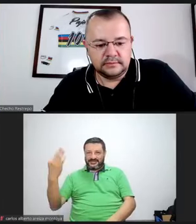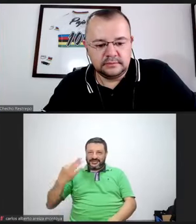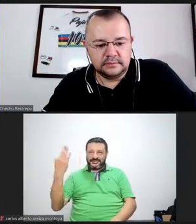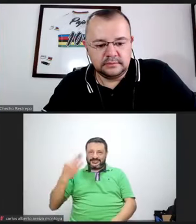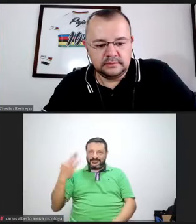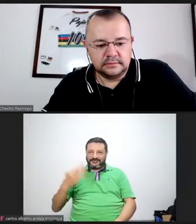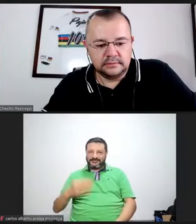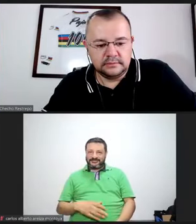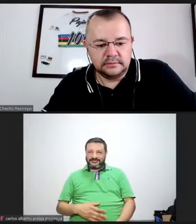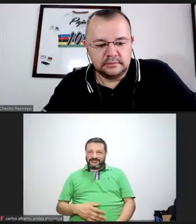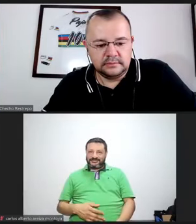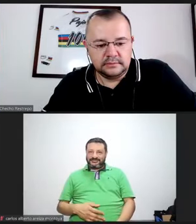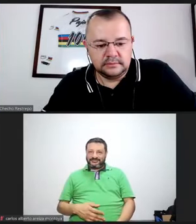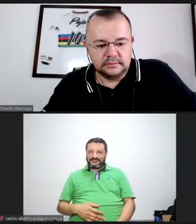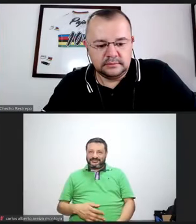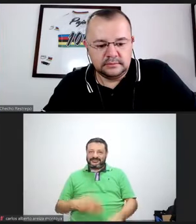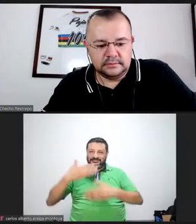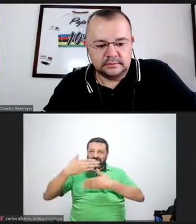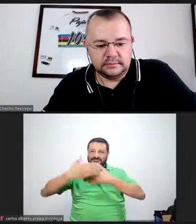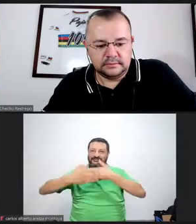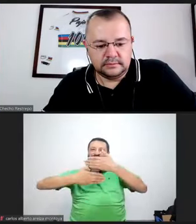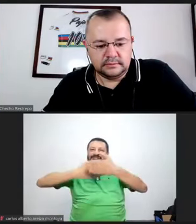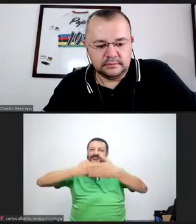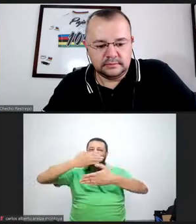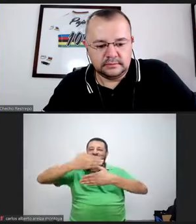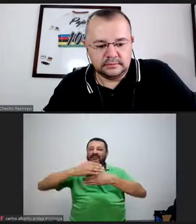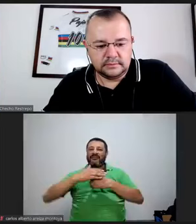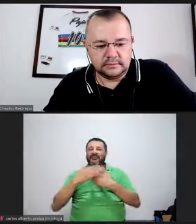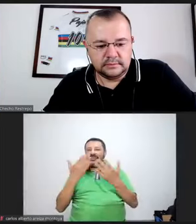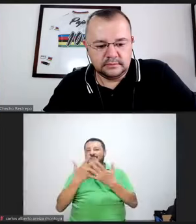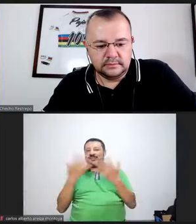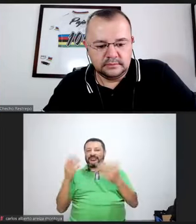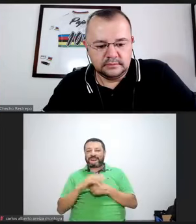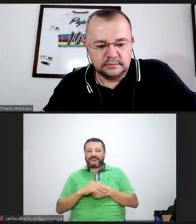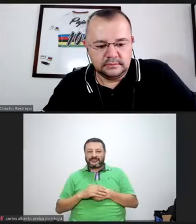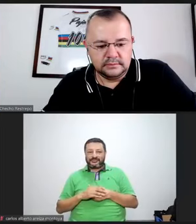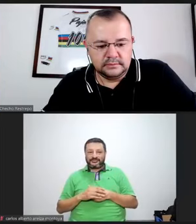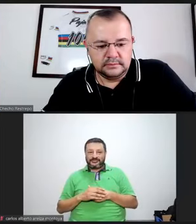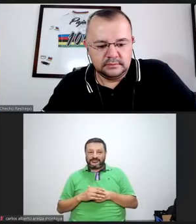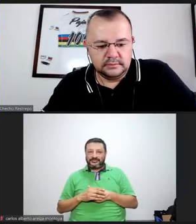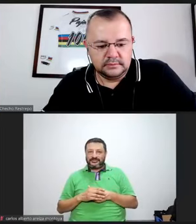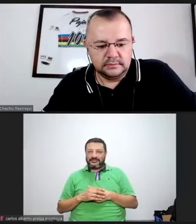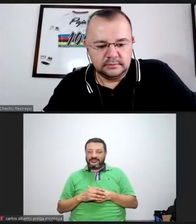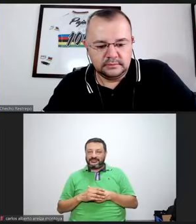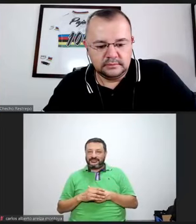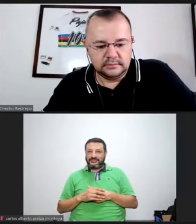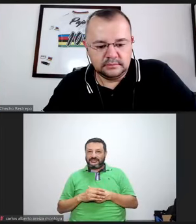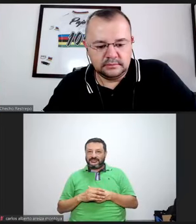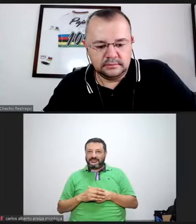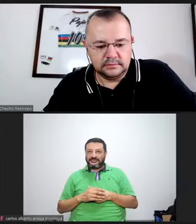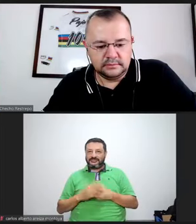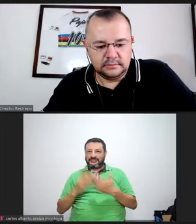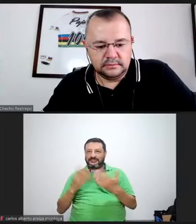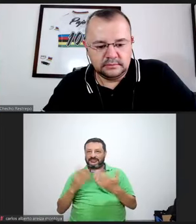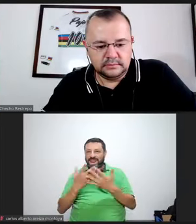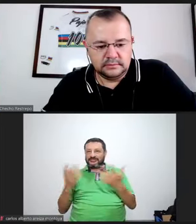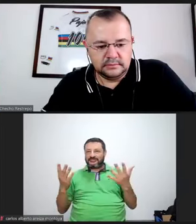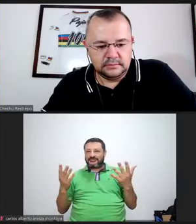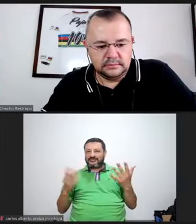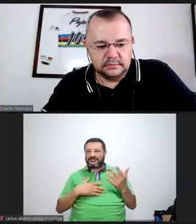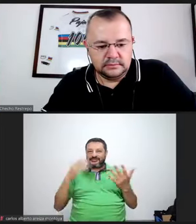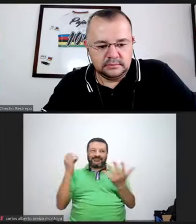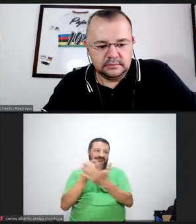han estado como en todo mi proceso y han estado como en cada logro y en